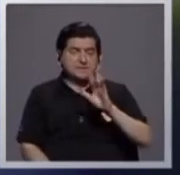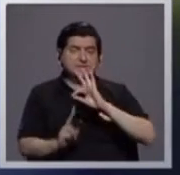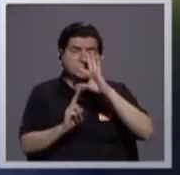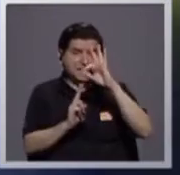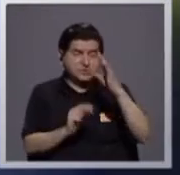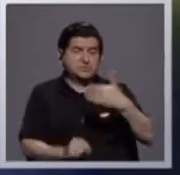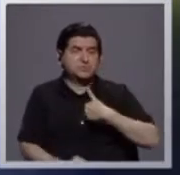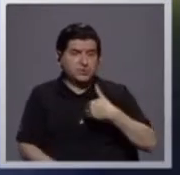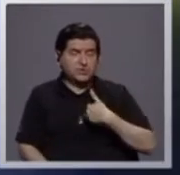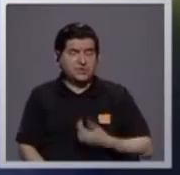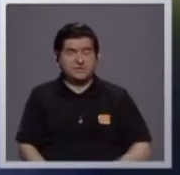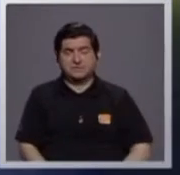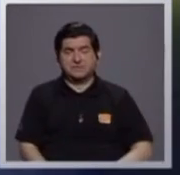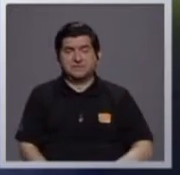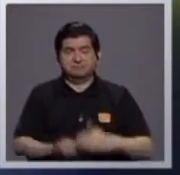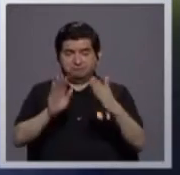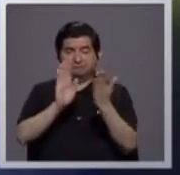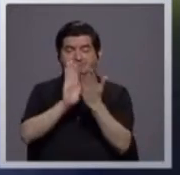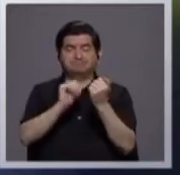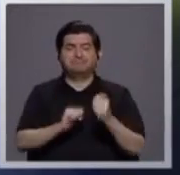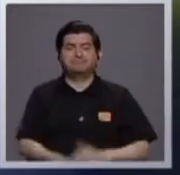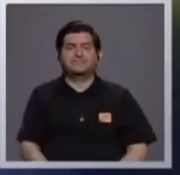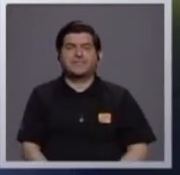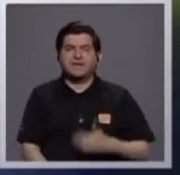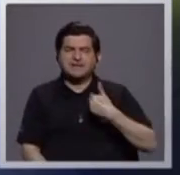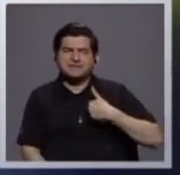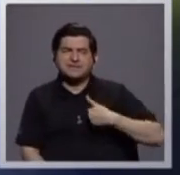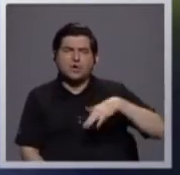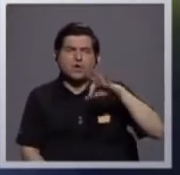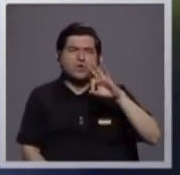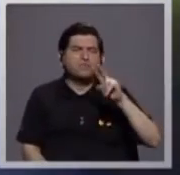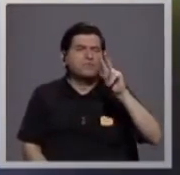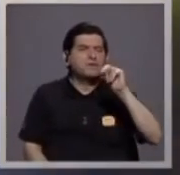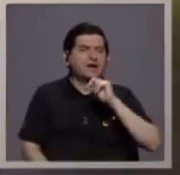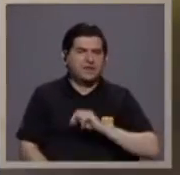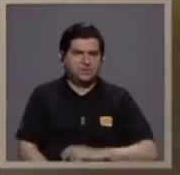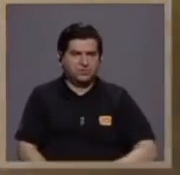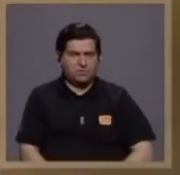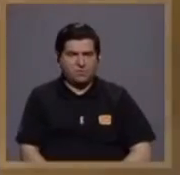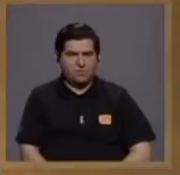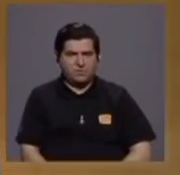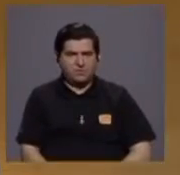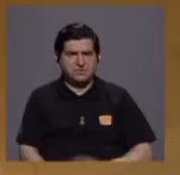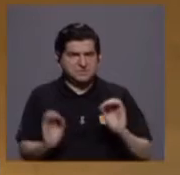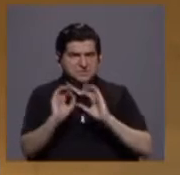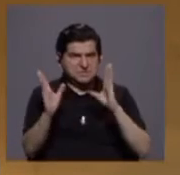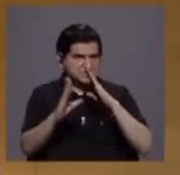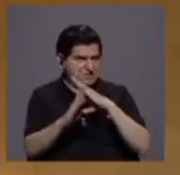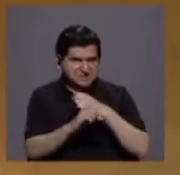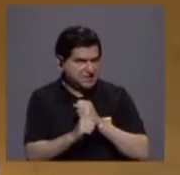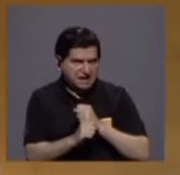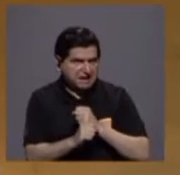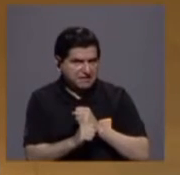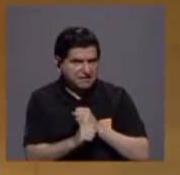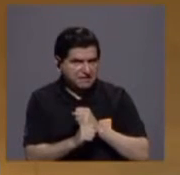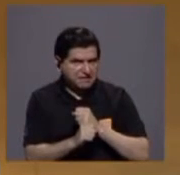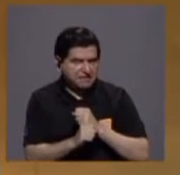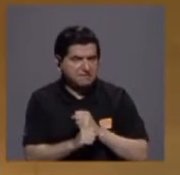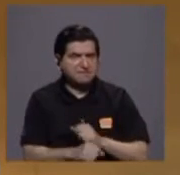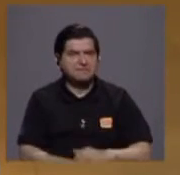alternativas que tenemos enfrente de nosotros. Don Fernando, si no se hace nada, y